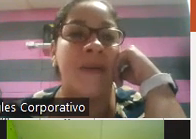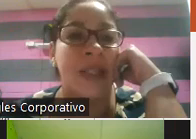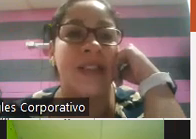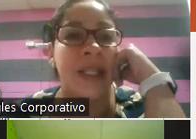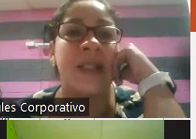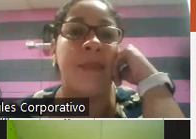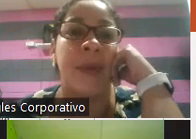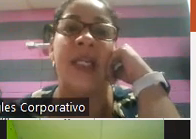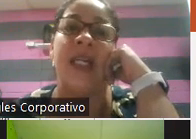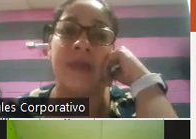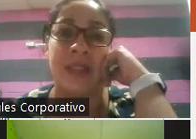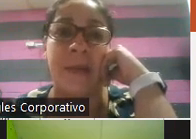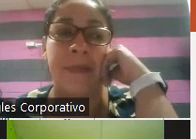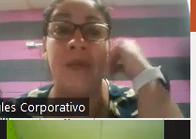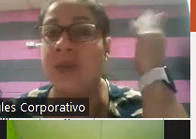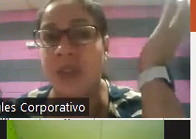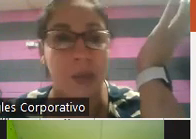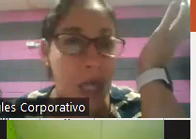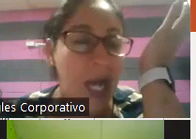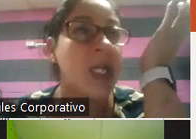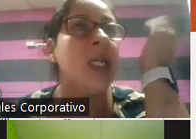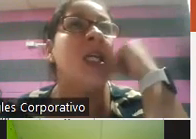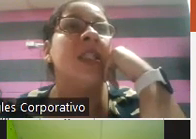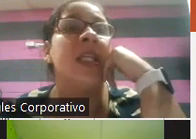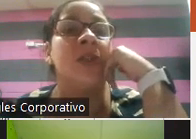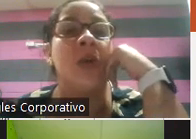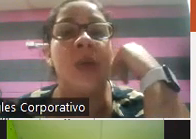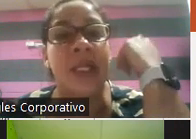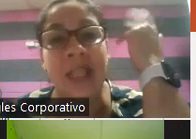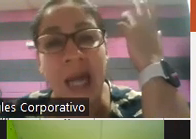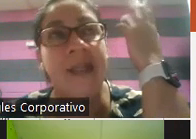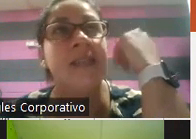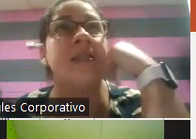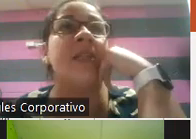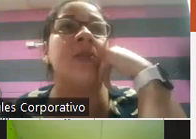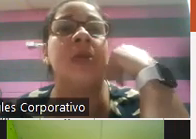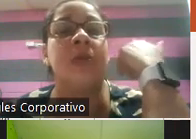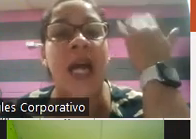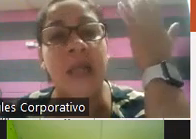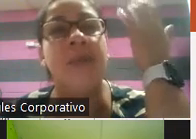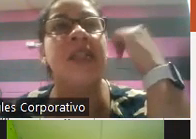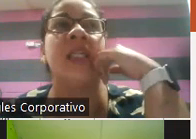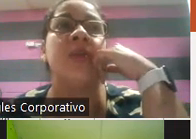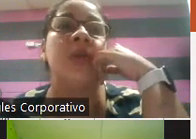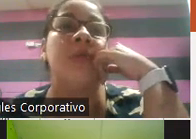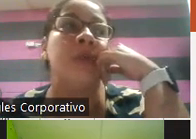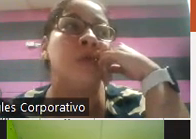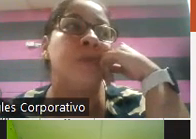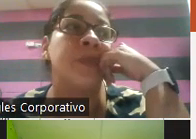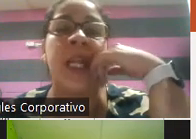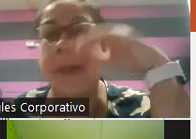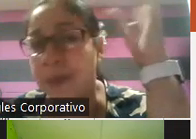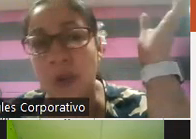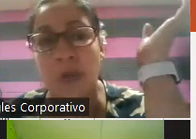podemos abrir ciertas páginas en nuestra en nuestro celular tanto como en la tablet tanto como en un iPad tanto como en